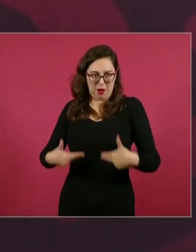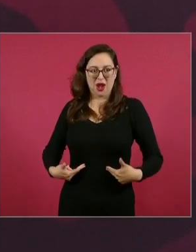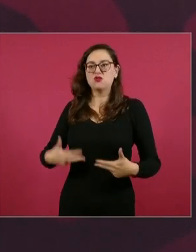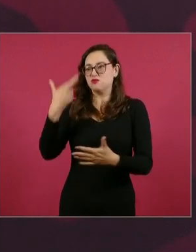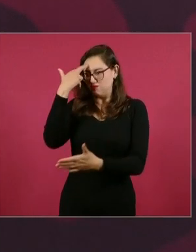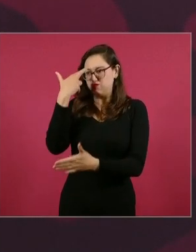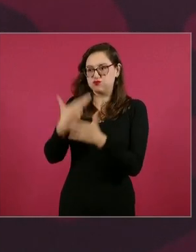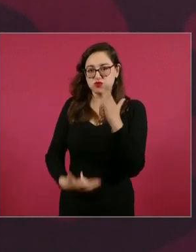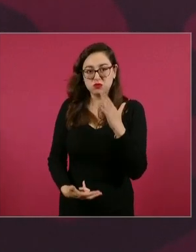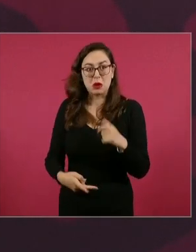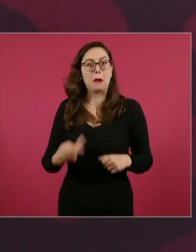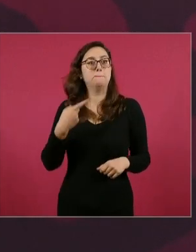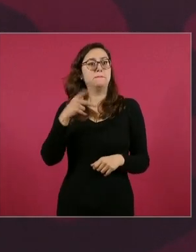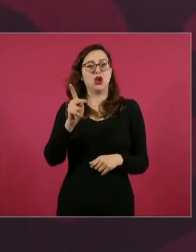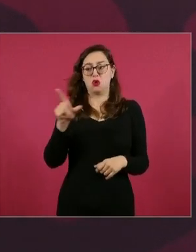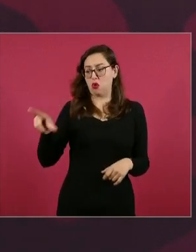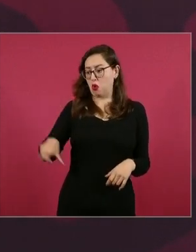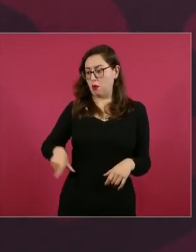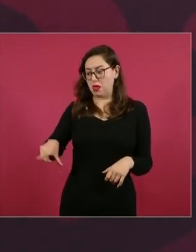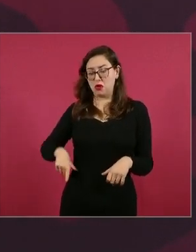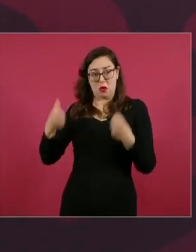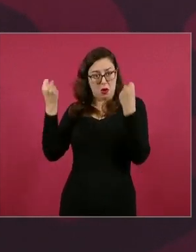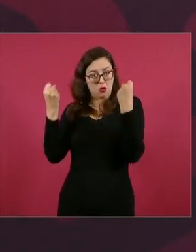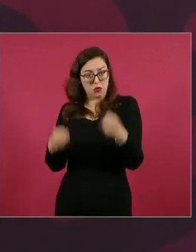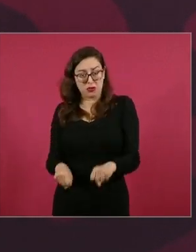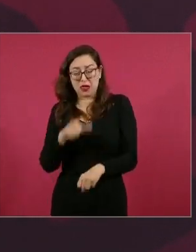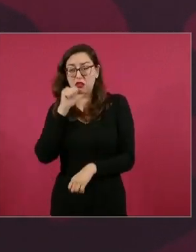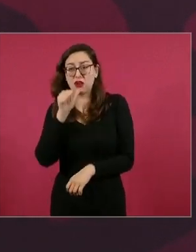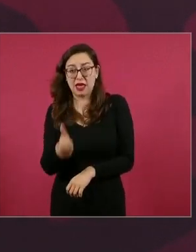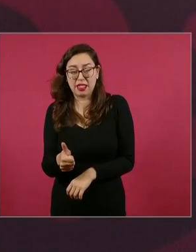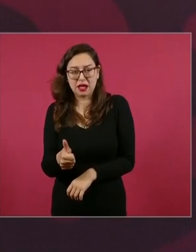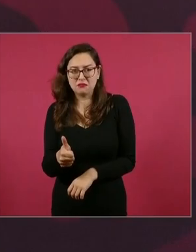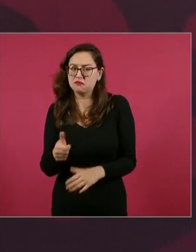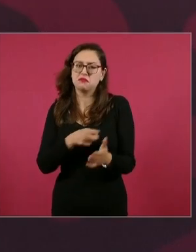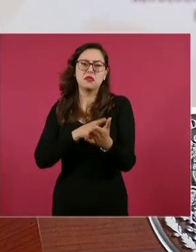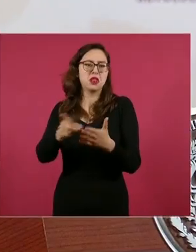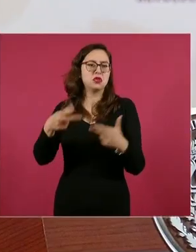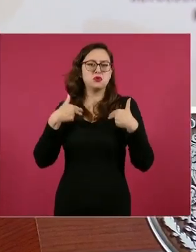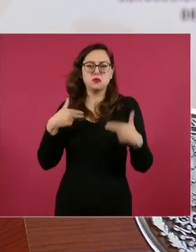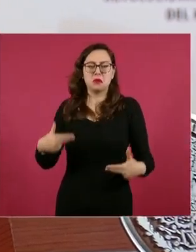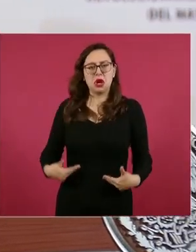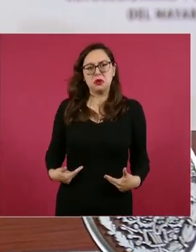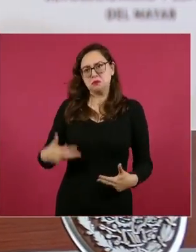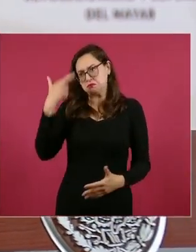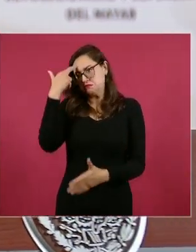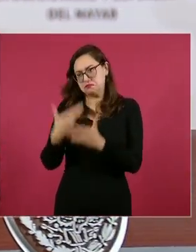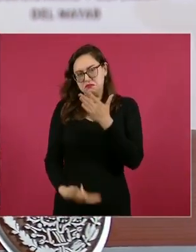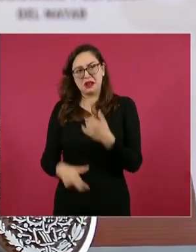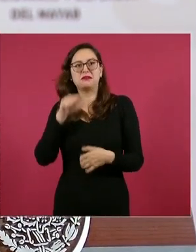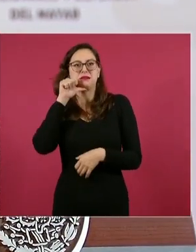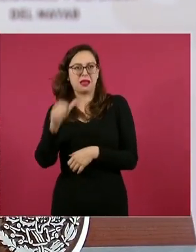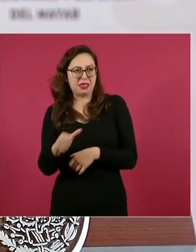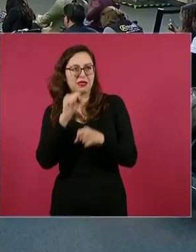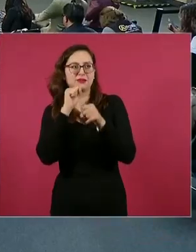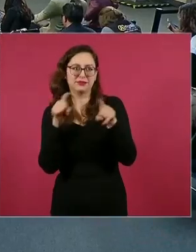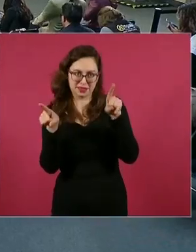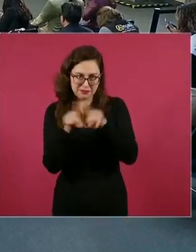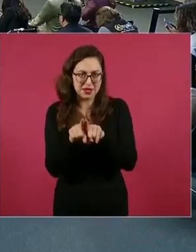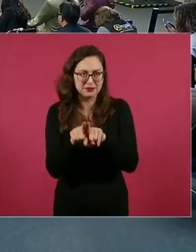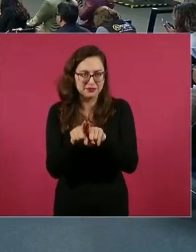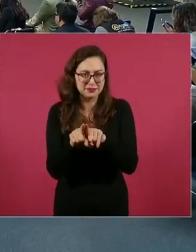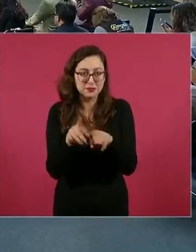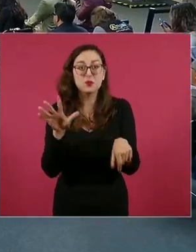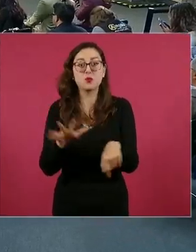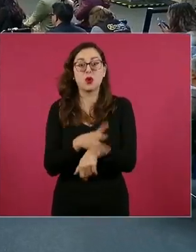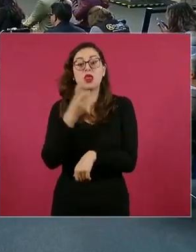este común o era ya ahora este no lo es tanto de que